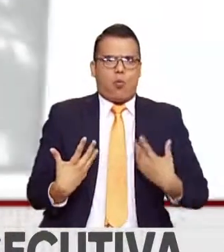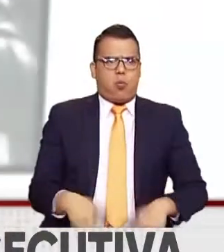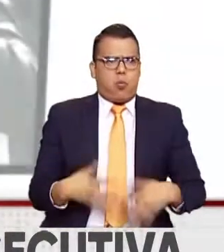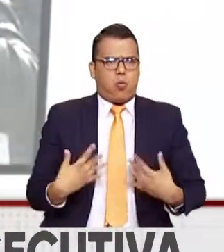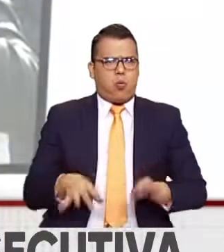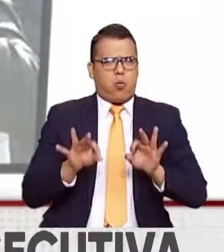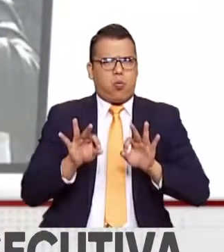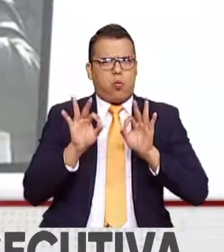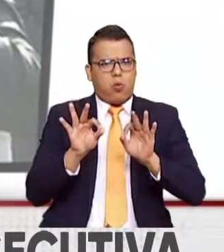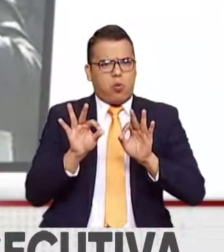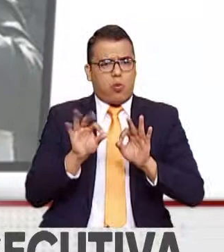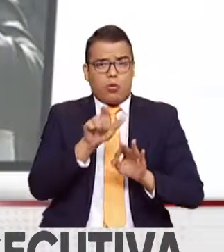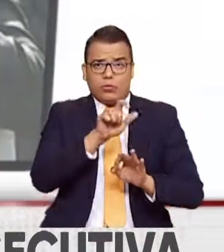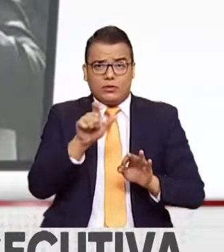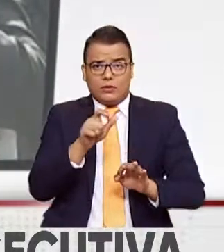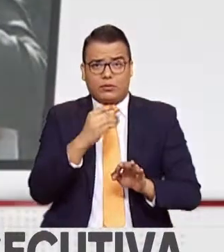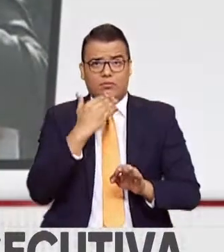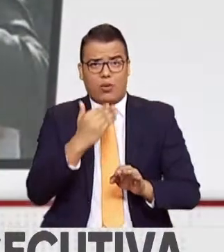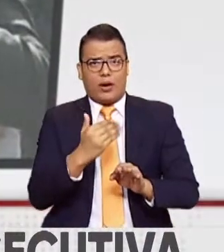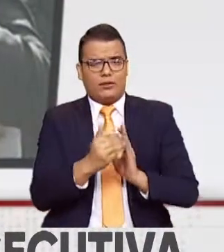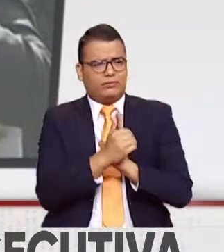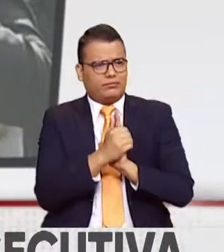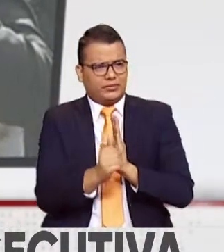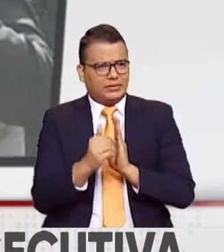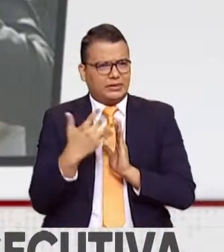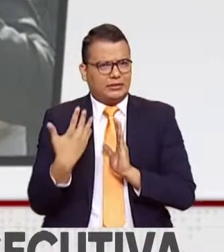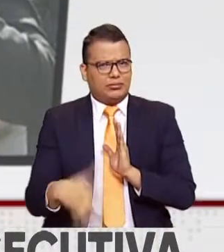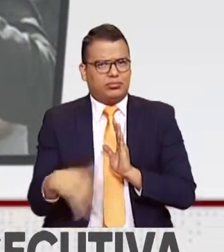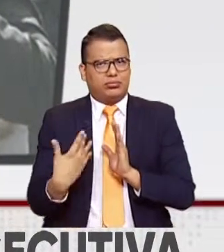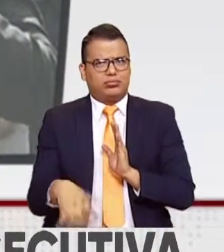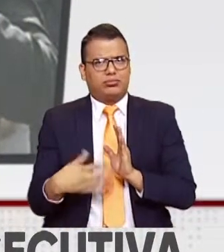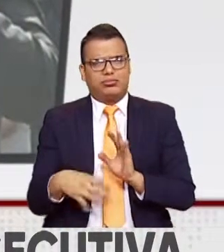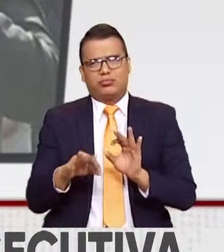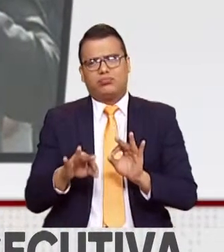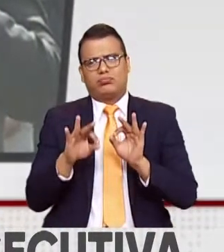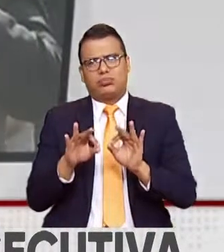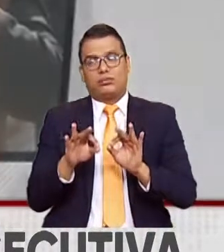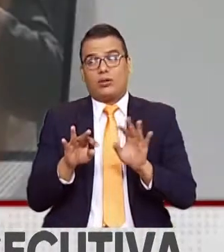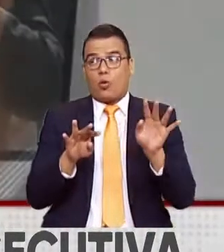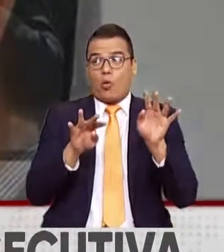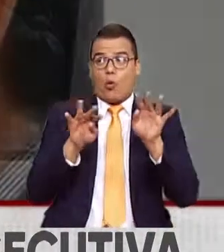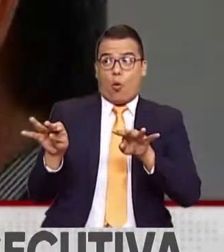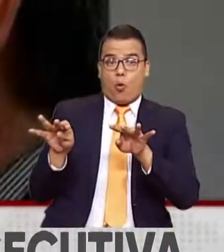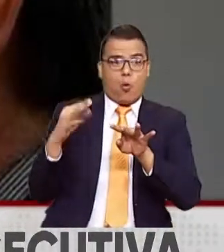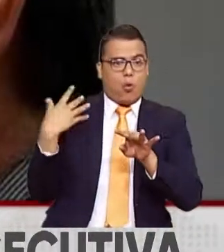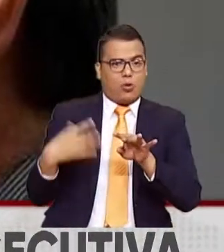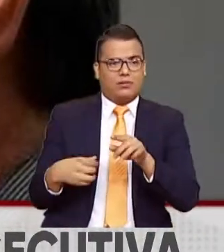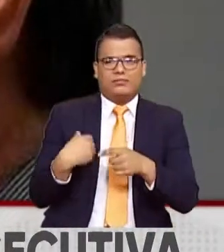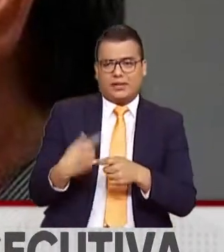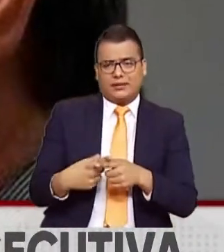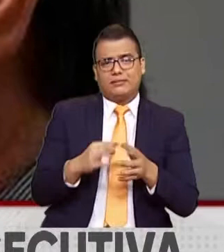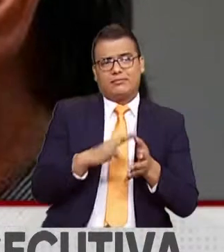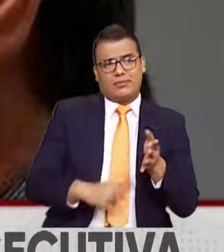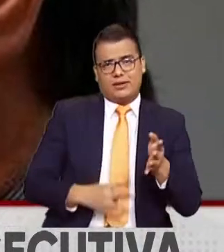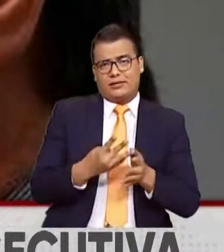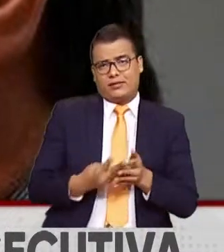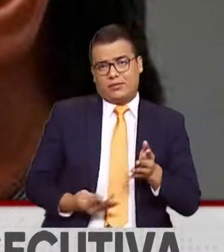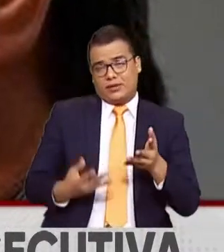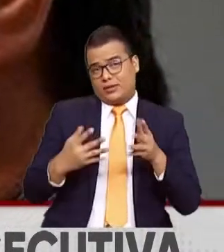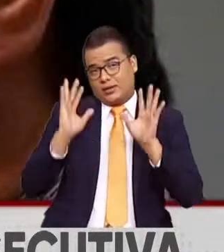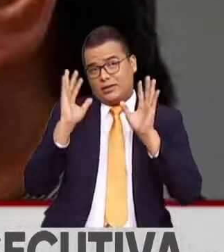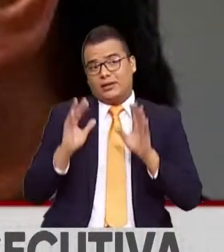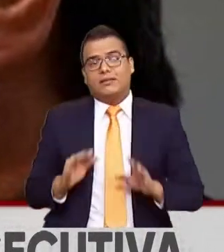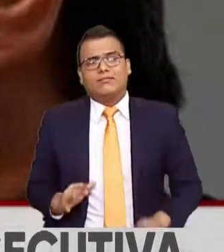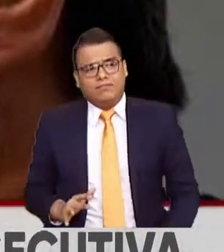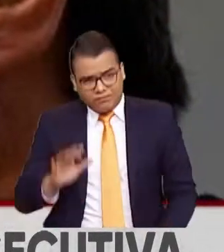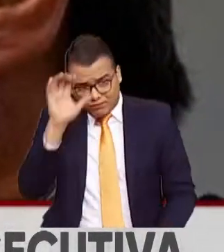maravillosa todos estos grandes jugadores que en fin que han dado la gloria del fc barcelona y han hecho historia pero